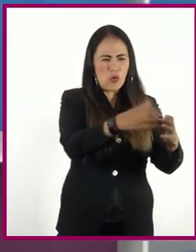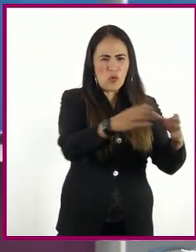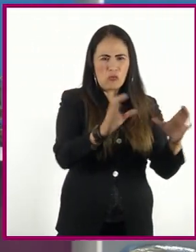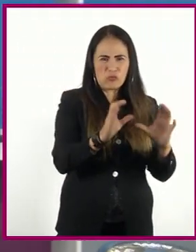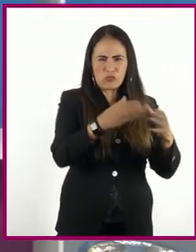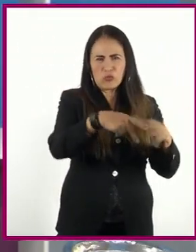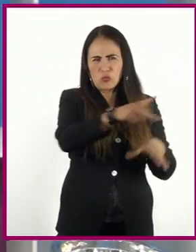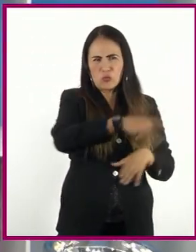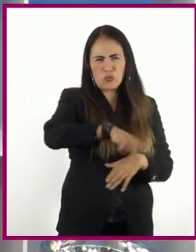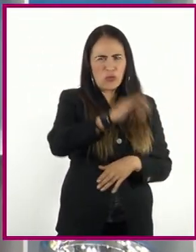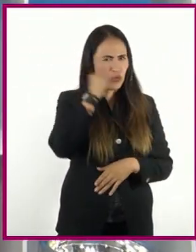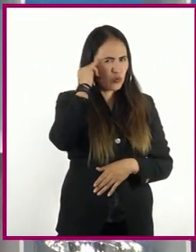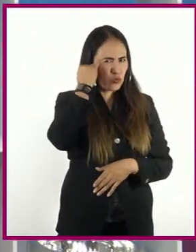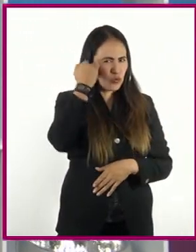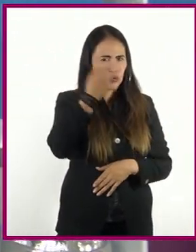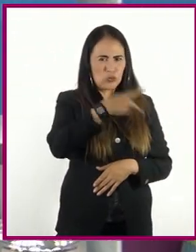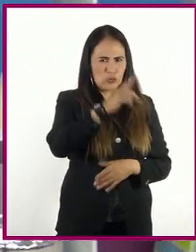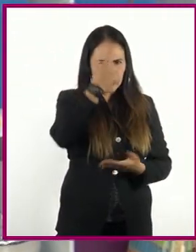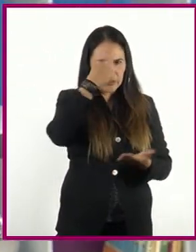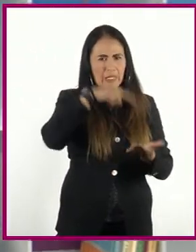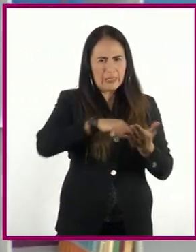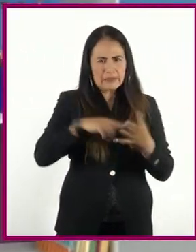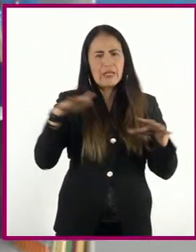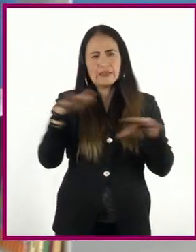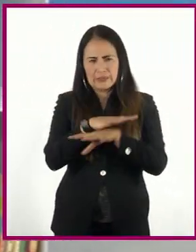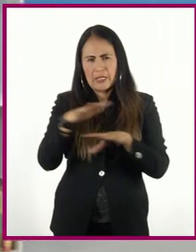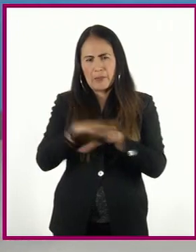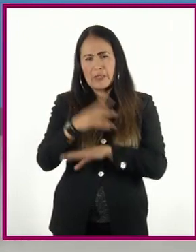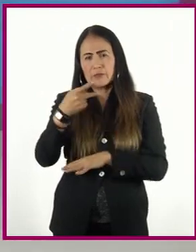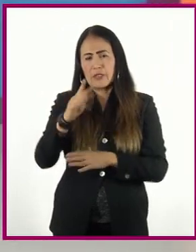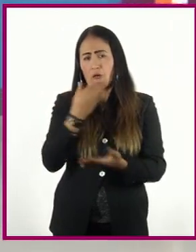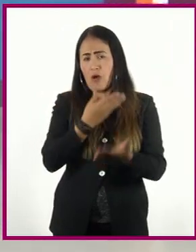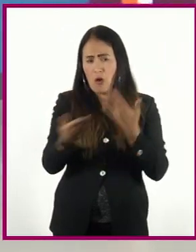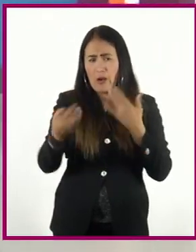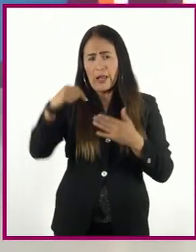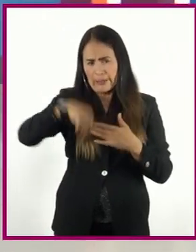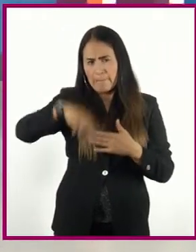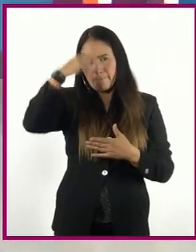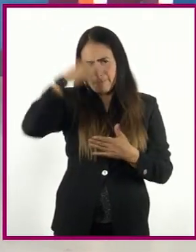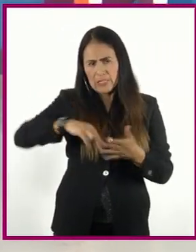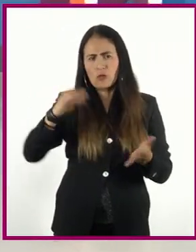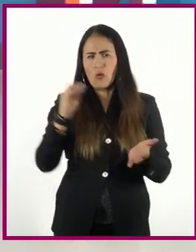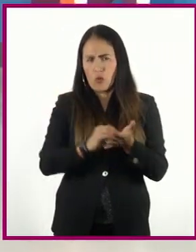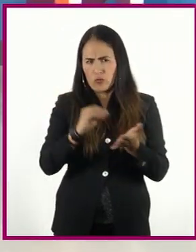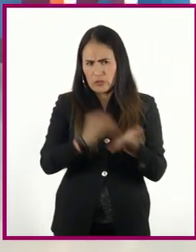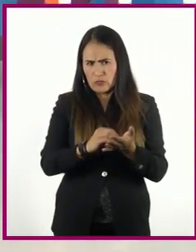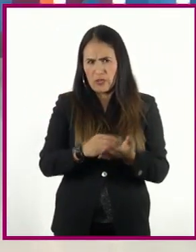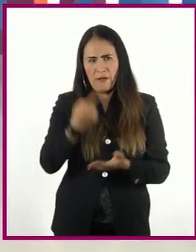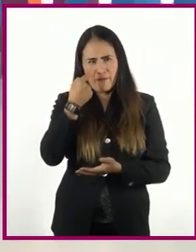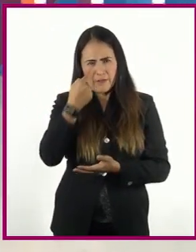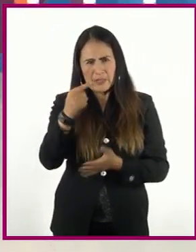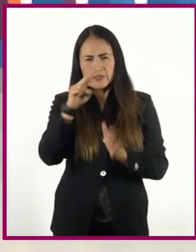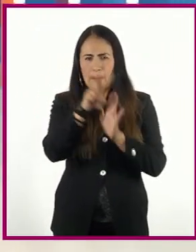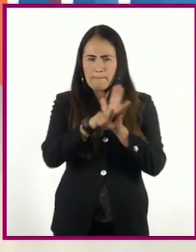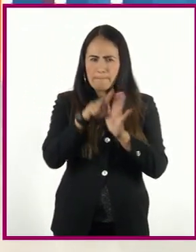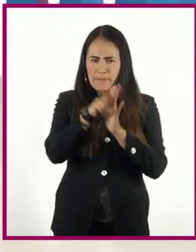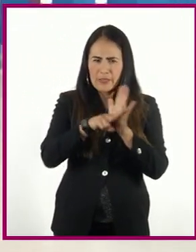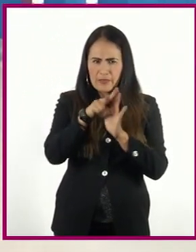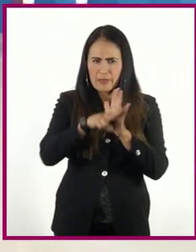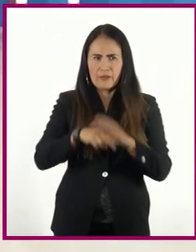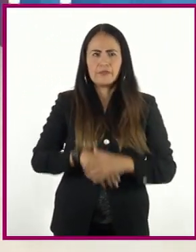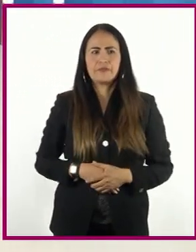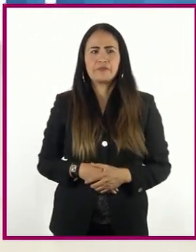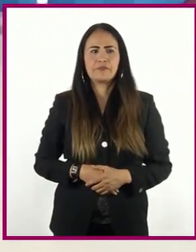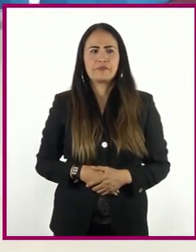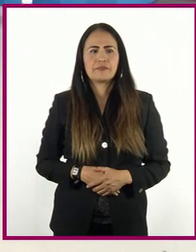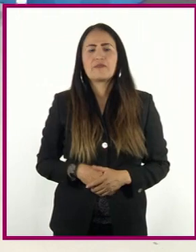modificadas y hoy son parte de la diversidad cultural de México. Pongamos atención al siguiente video que da cuenta